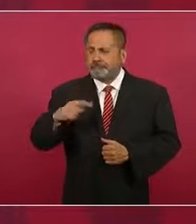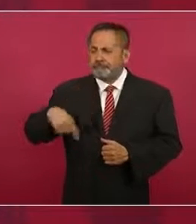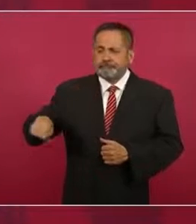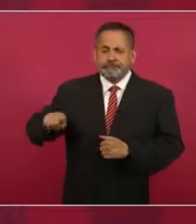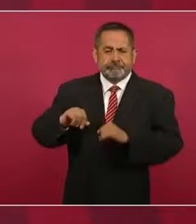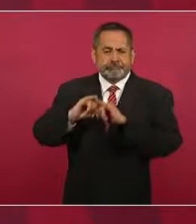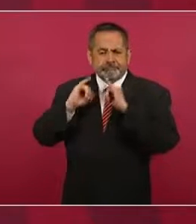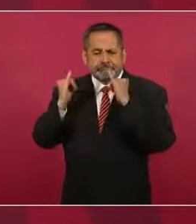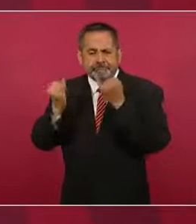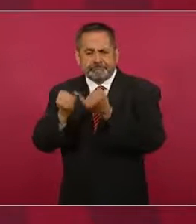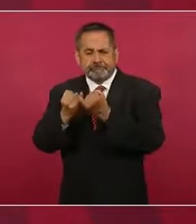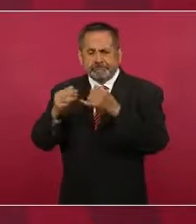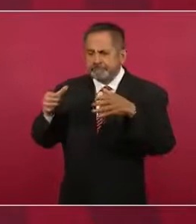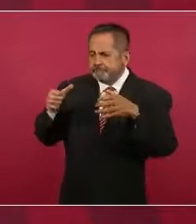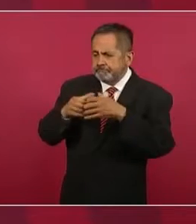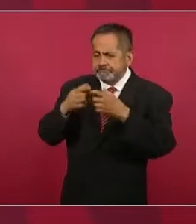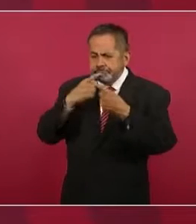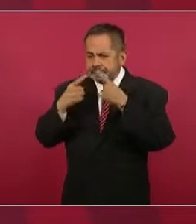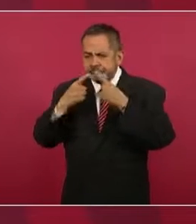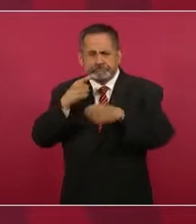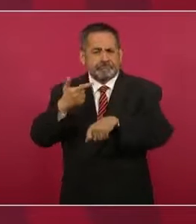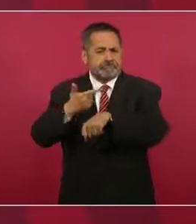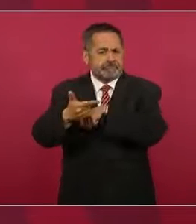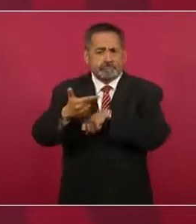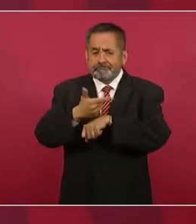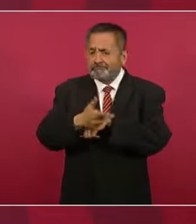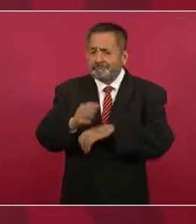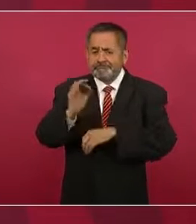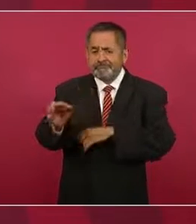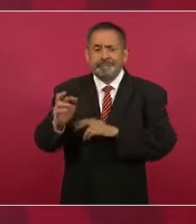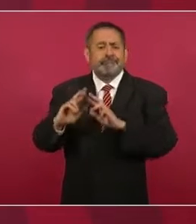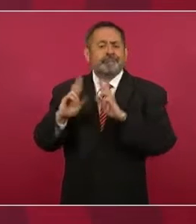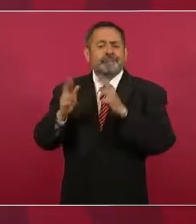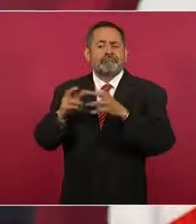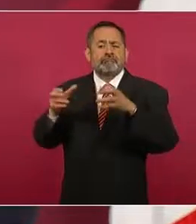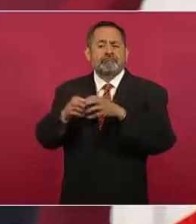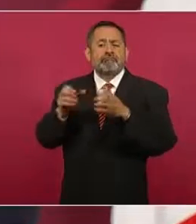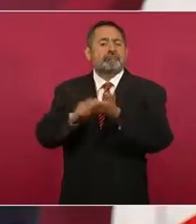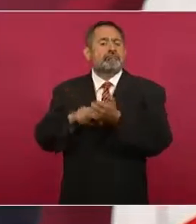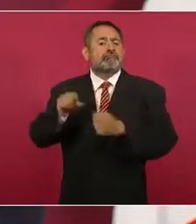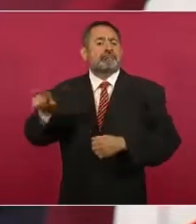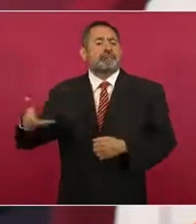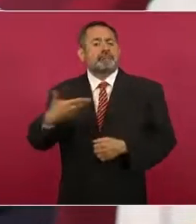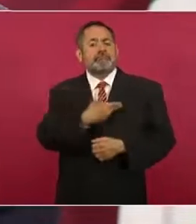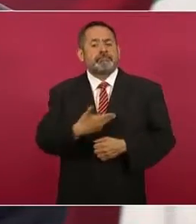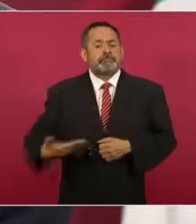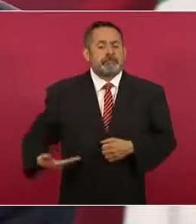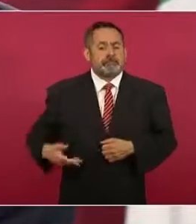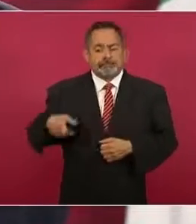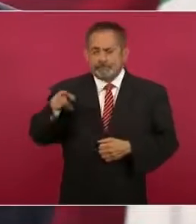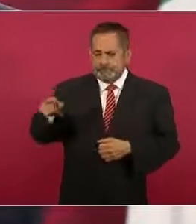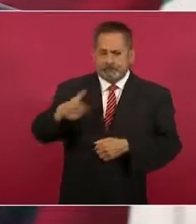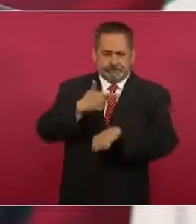reunión en Guatemala con el presidente